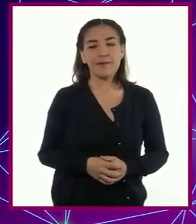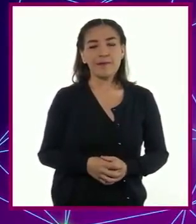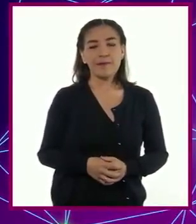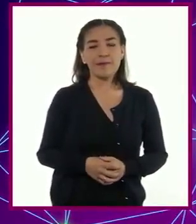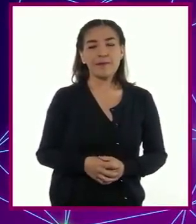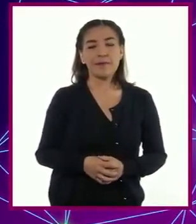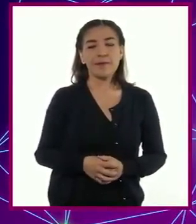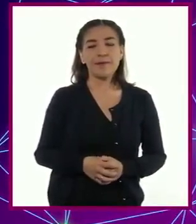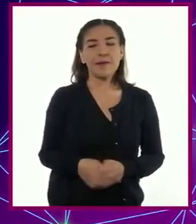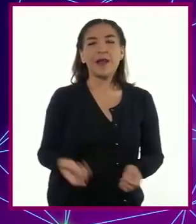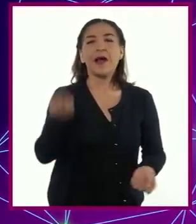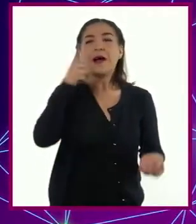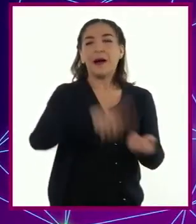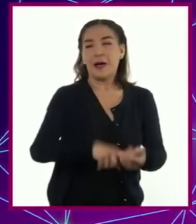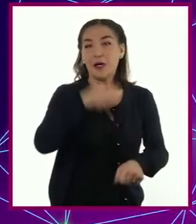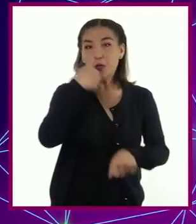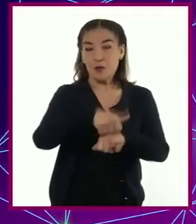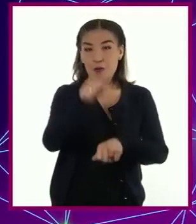Consideren el número